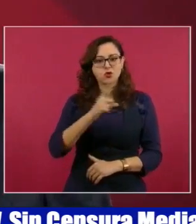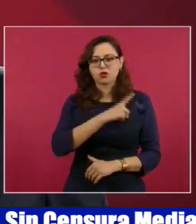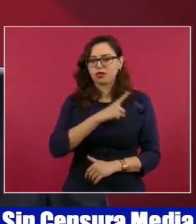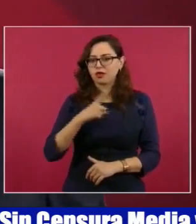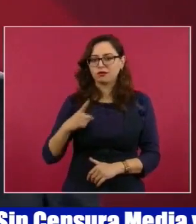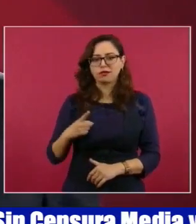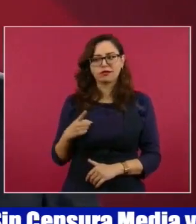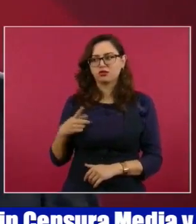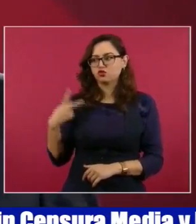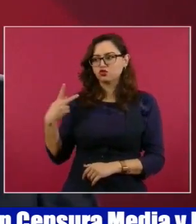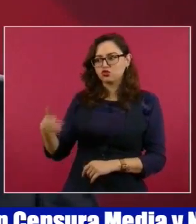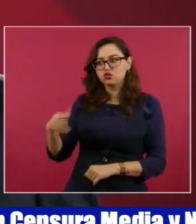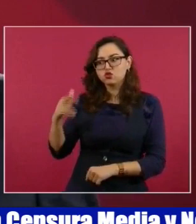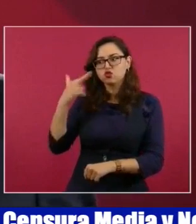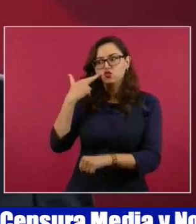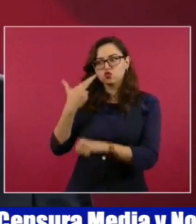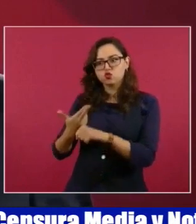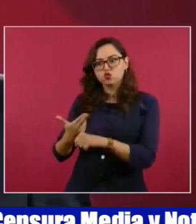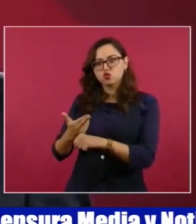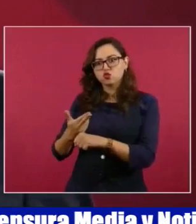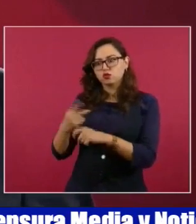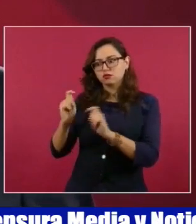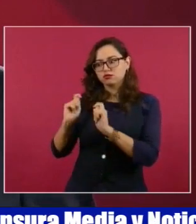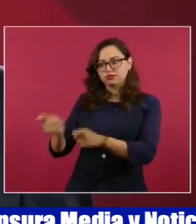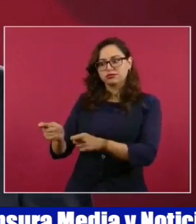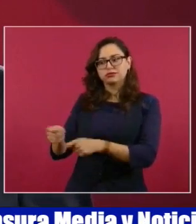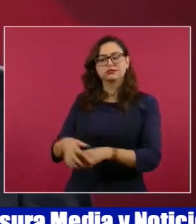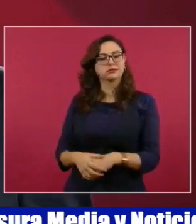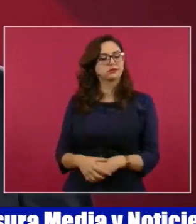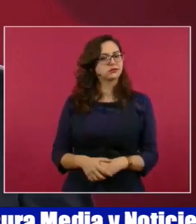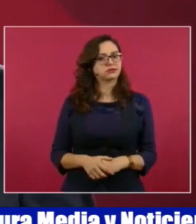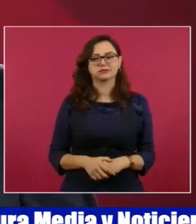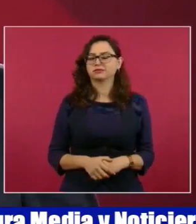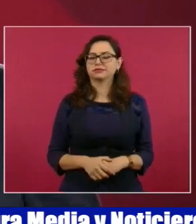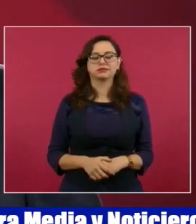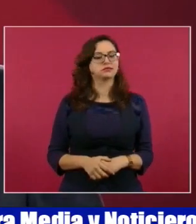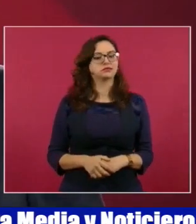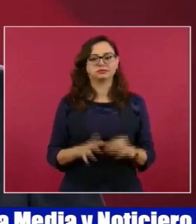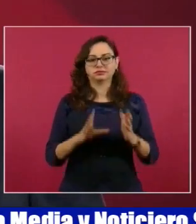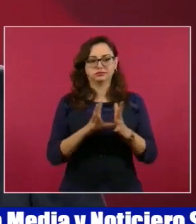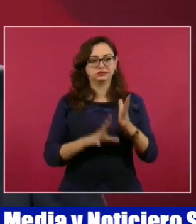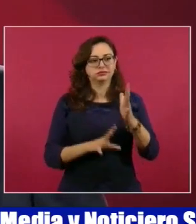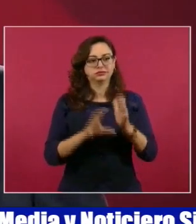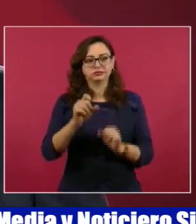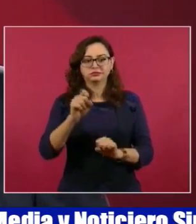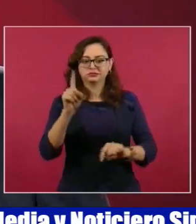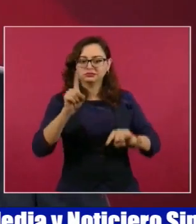No se puede anular un artículo de la Constitución.